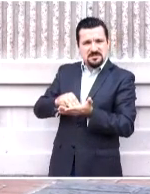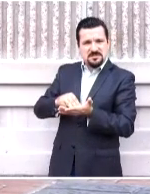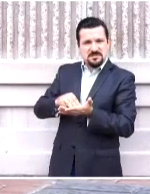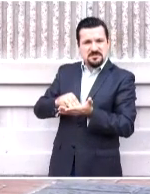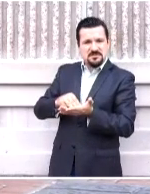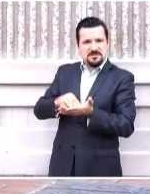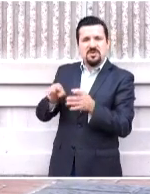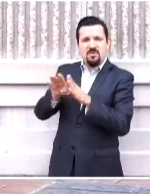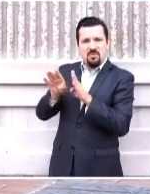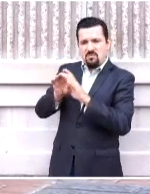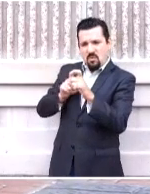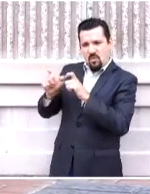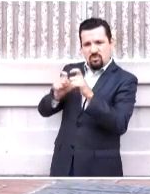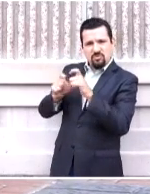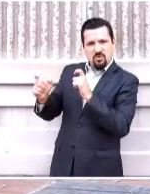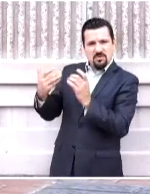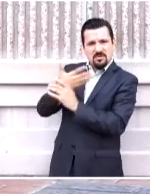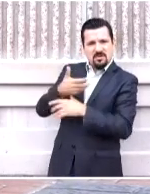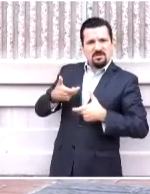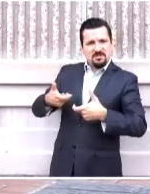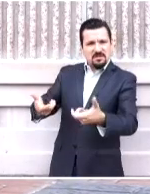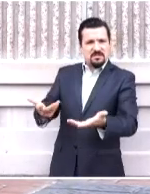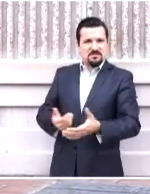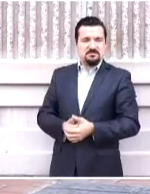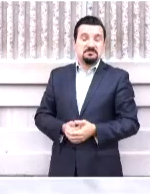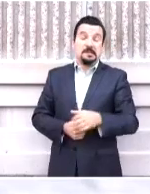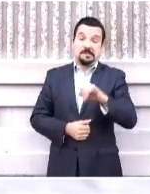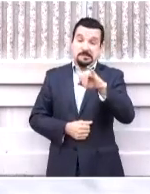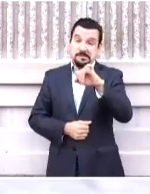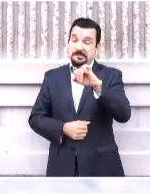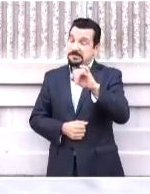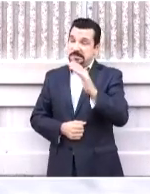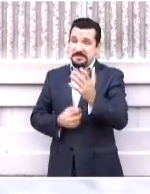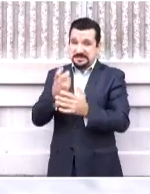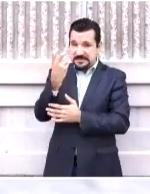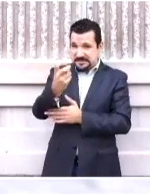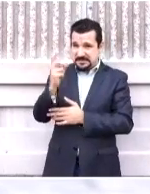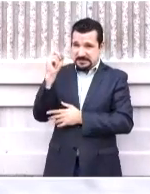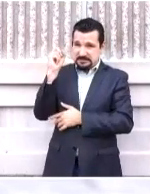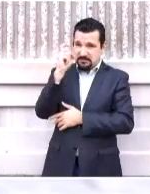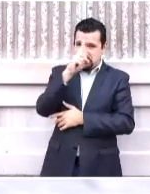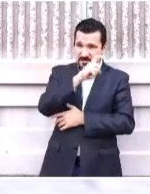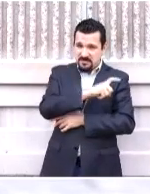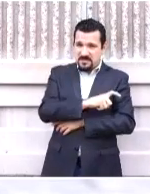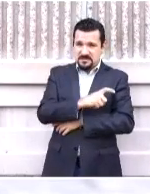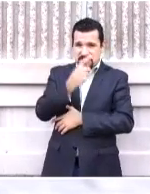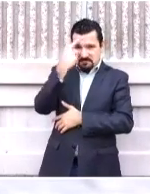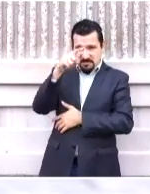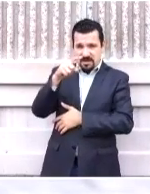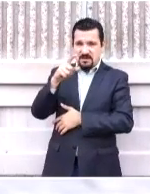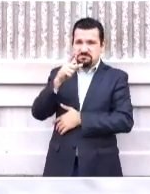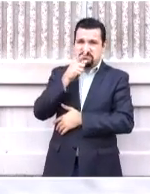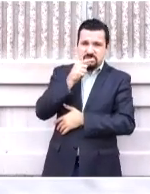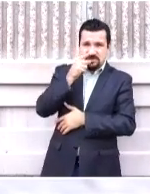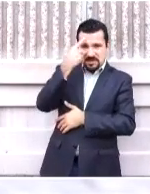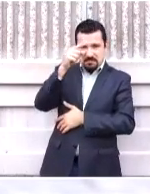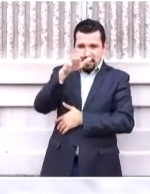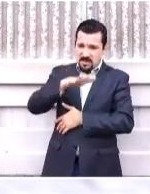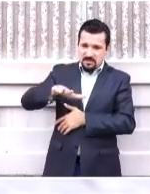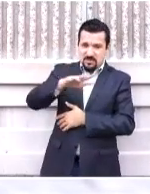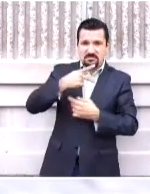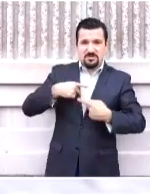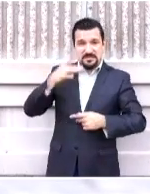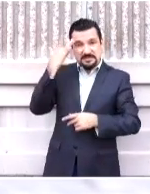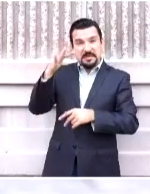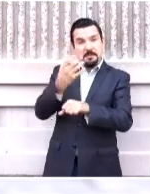Sí, bueno, efectivamente es un desafío para el sistema, para la sociedad entera, Semana Santa,